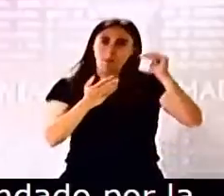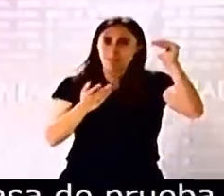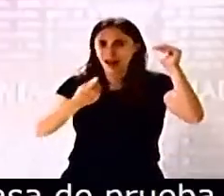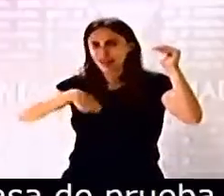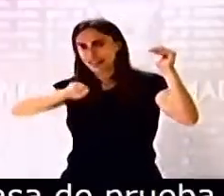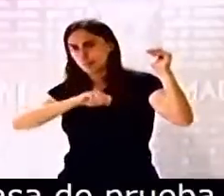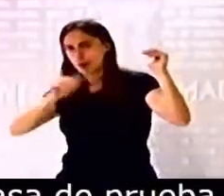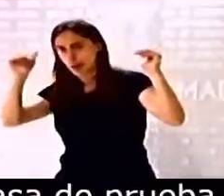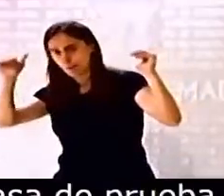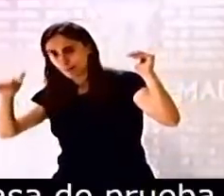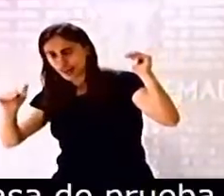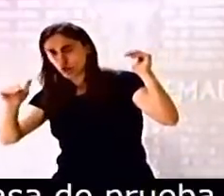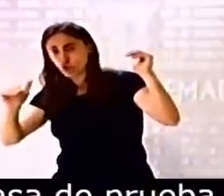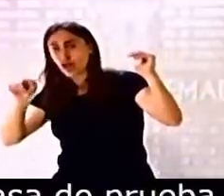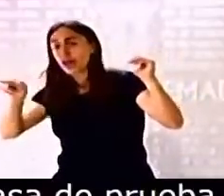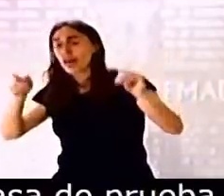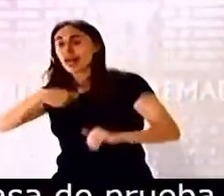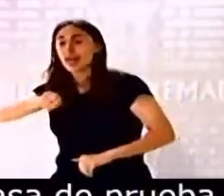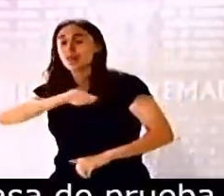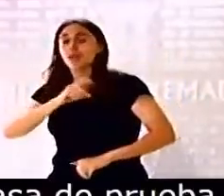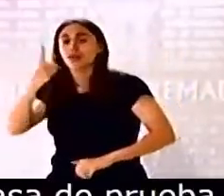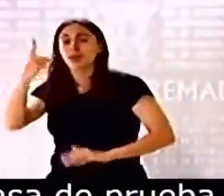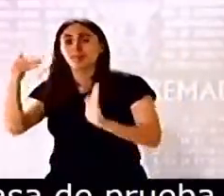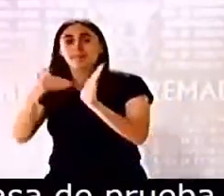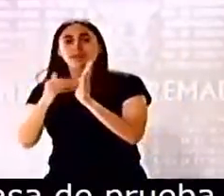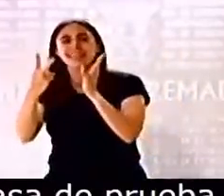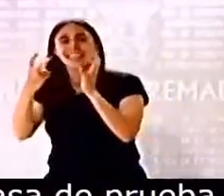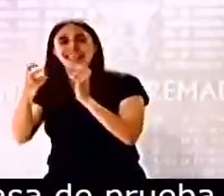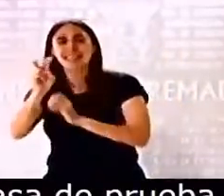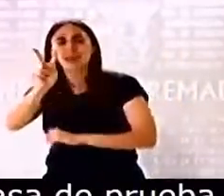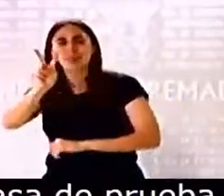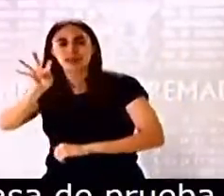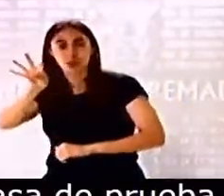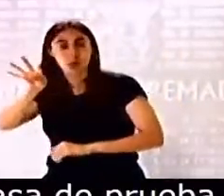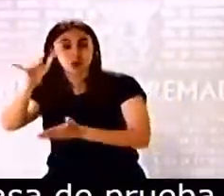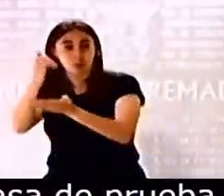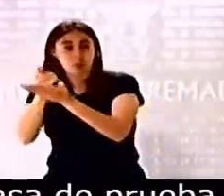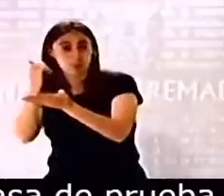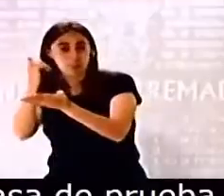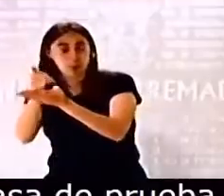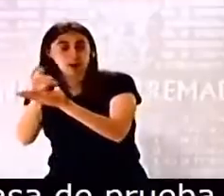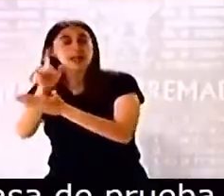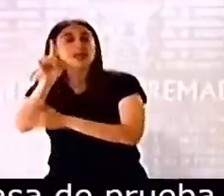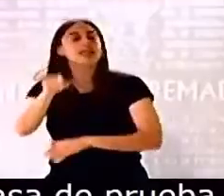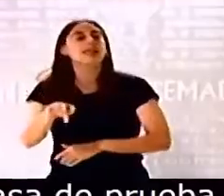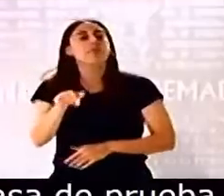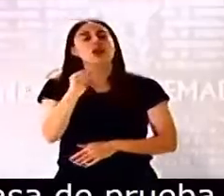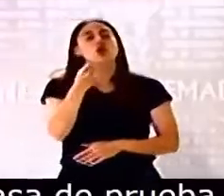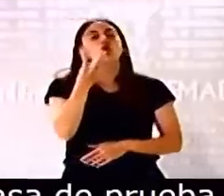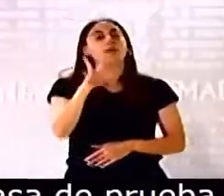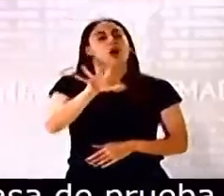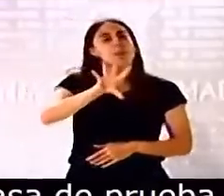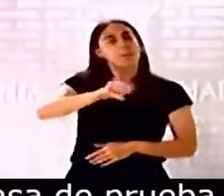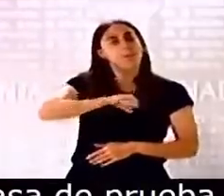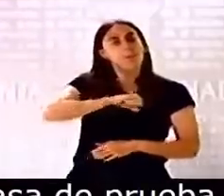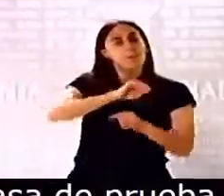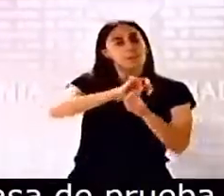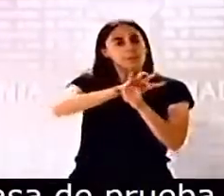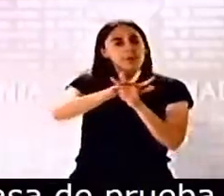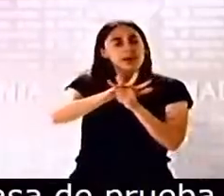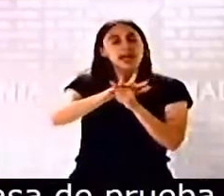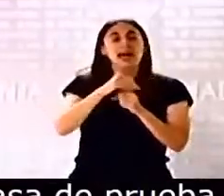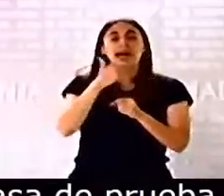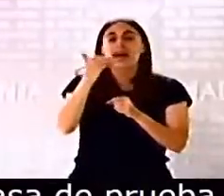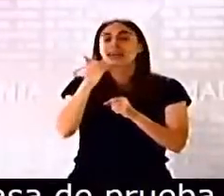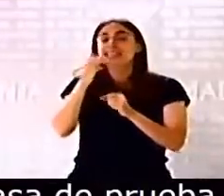en 1.724 pruebas y el índice de positividad de estas pruebas es de casi el 8% en la media